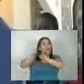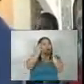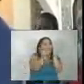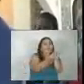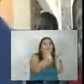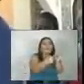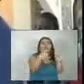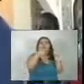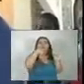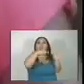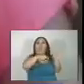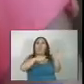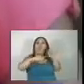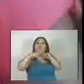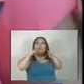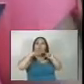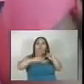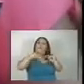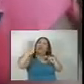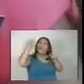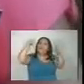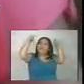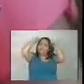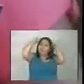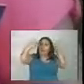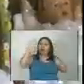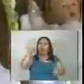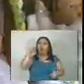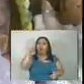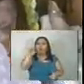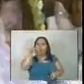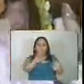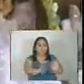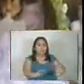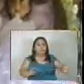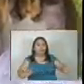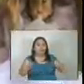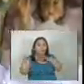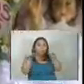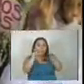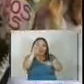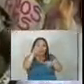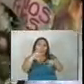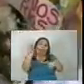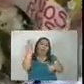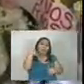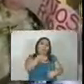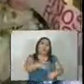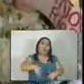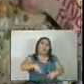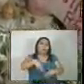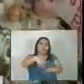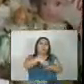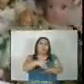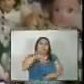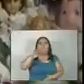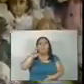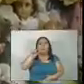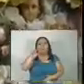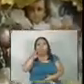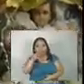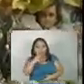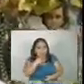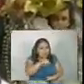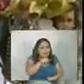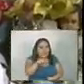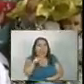la orden del rey Herodes de quitarles la vida a todos los menores de dos años nacidos en Belén. Para asegurarse